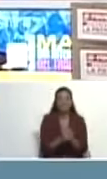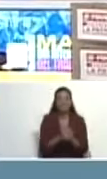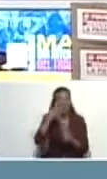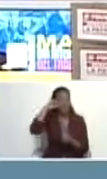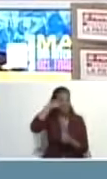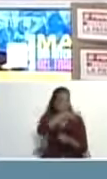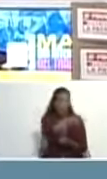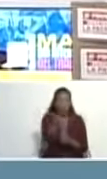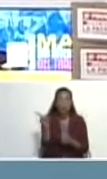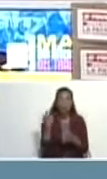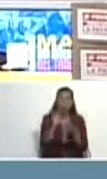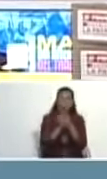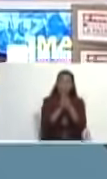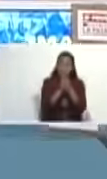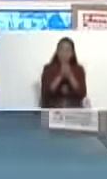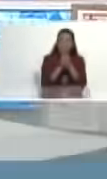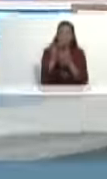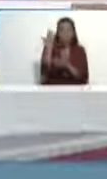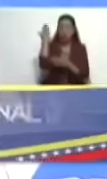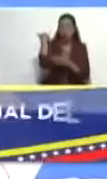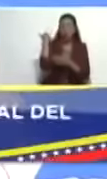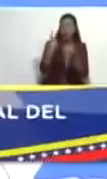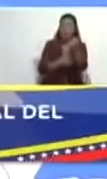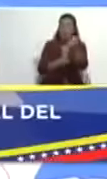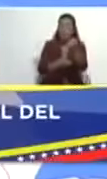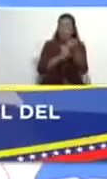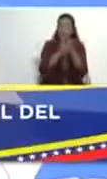Recuerdo mucho a un compañero, un amigo, un hermano,